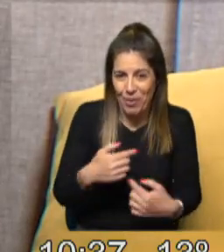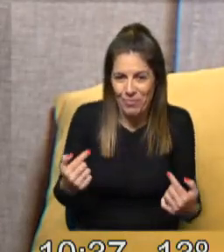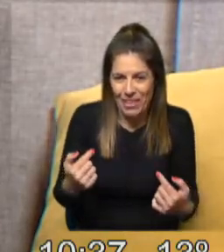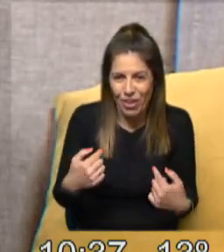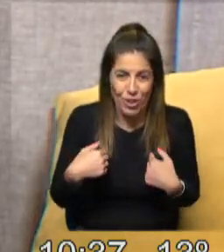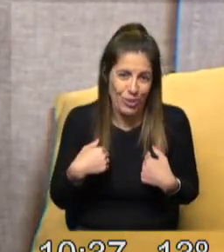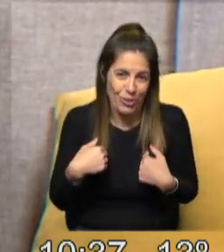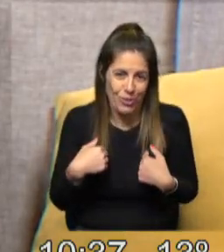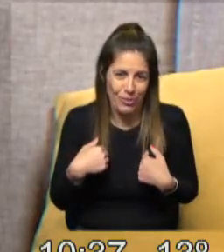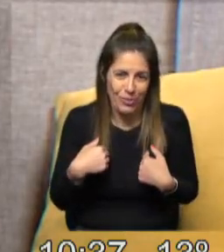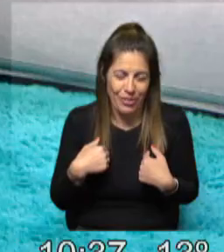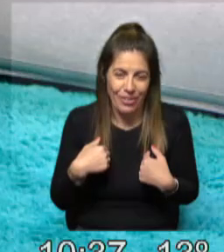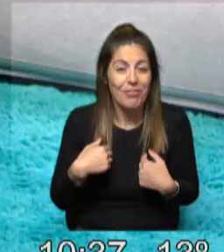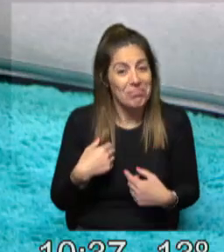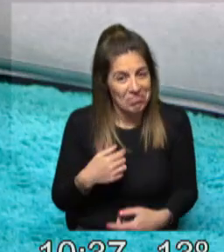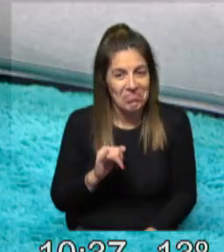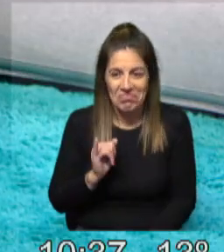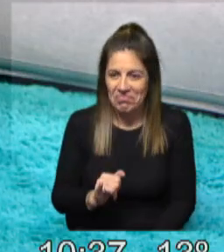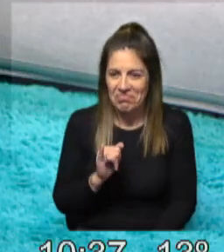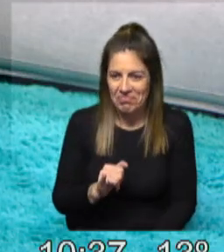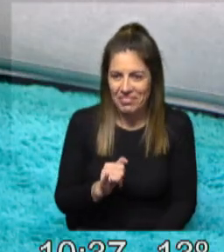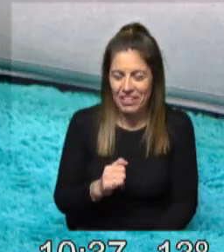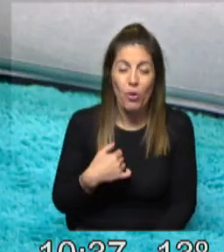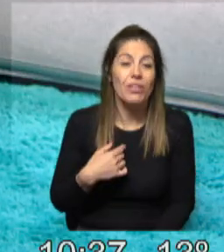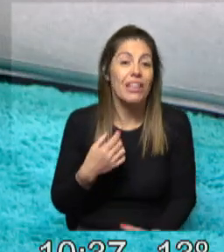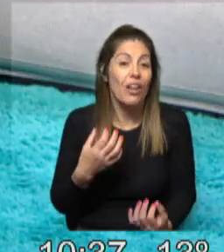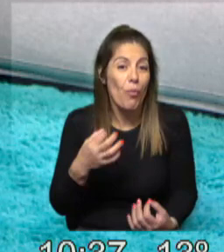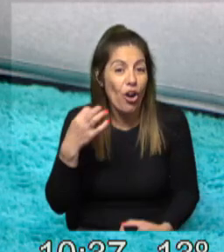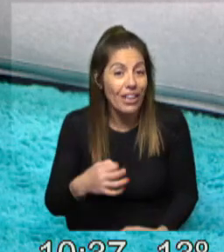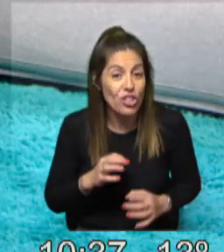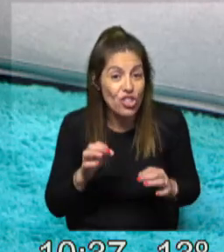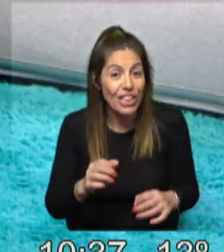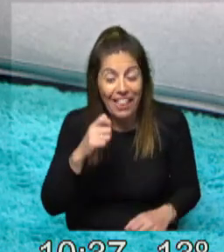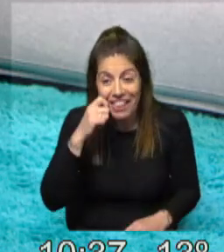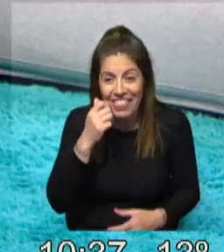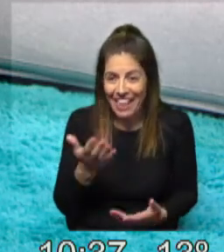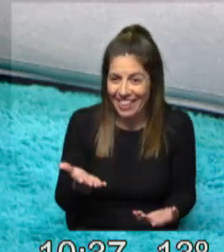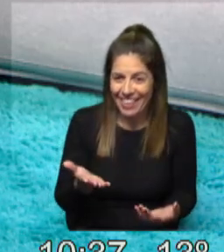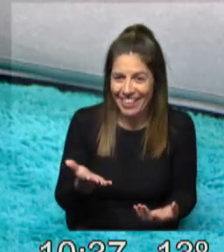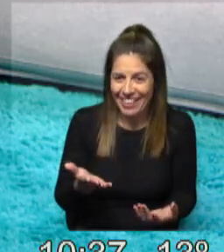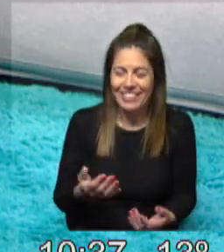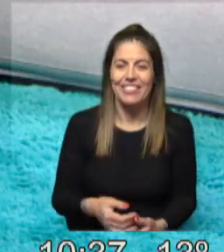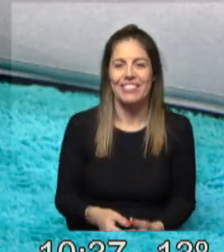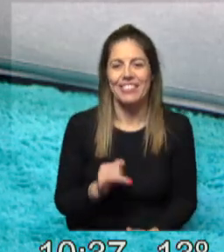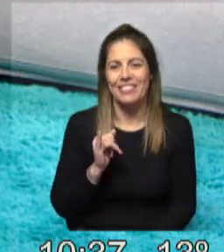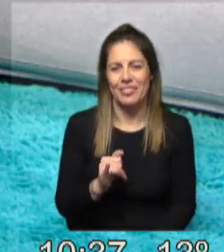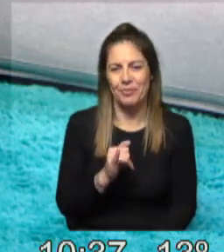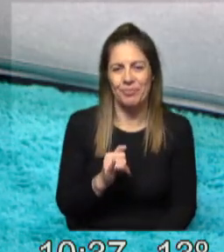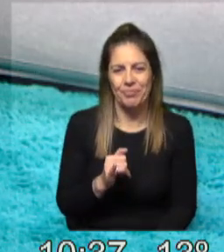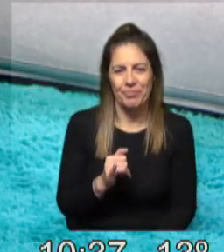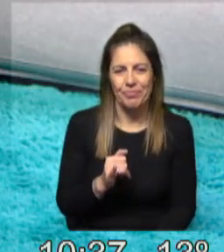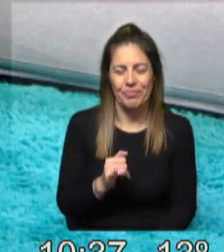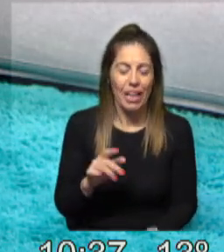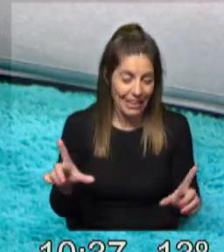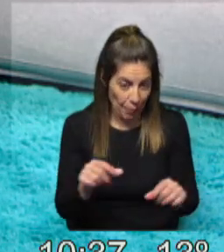uno como a los trucos. ¿Usted se cree que llegué a estar sin abrazar? Oiga. Bien. Bueno, le